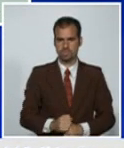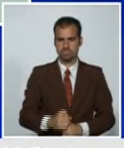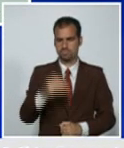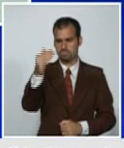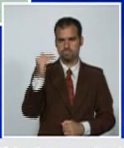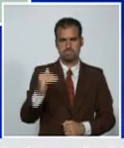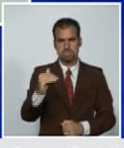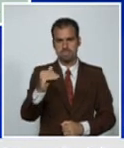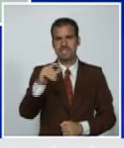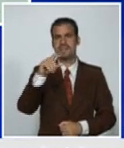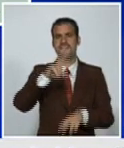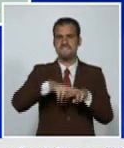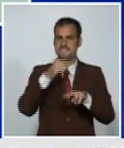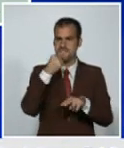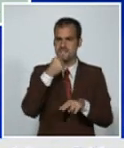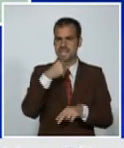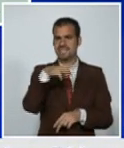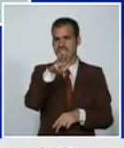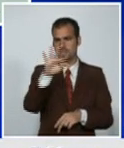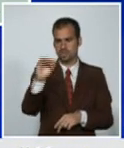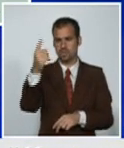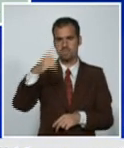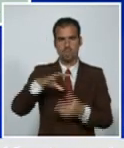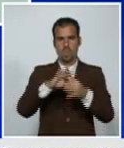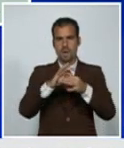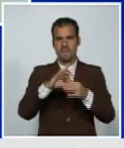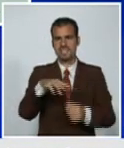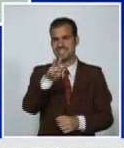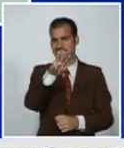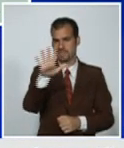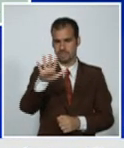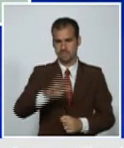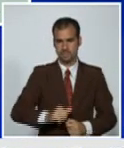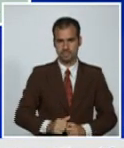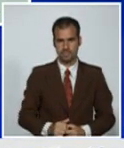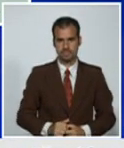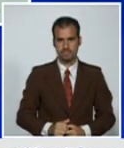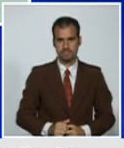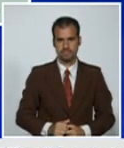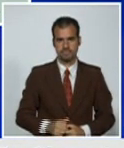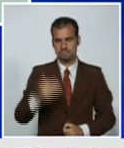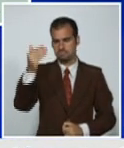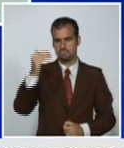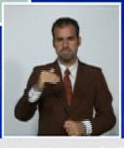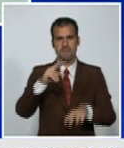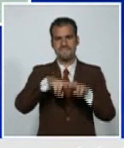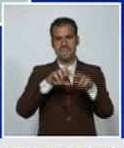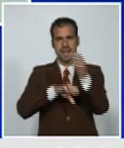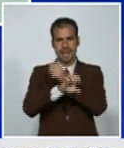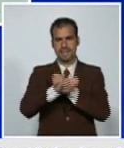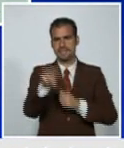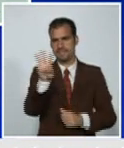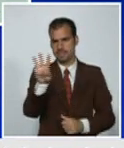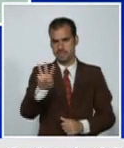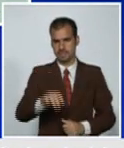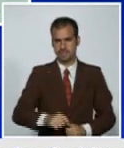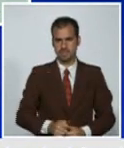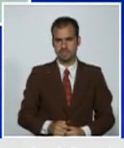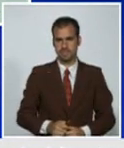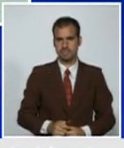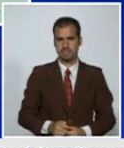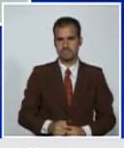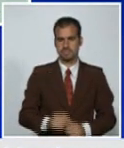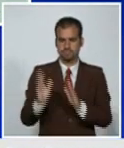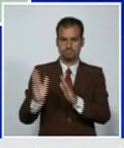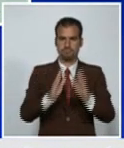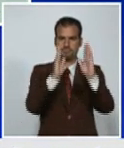Habana Vieja 38, en Guanabacoa 35, Habana del Este 33, Marianao